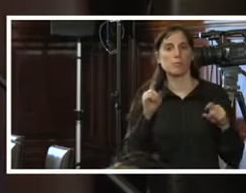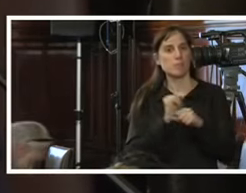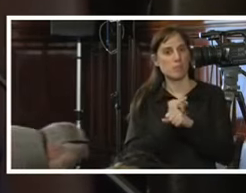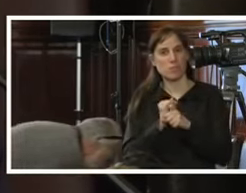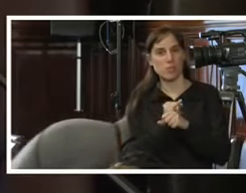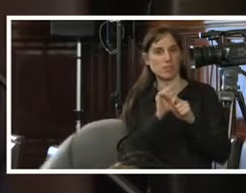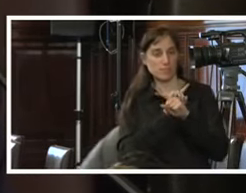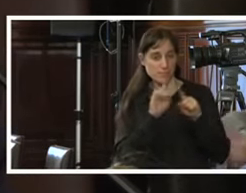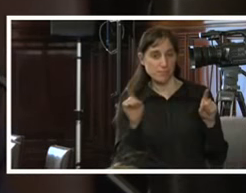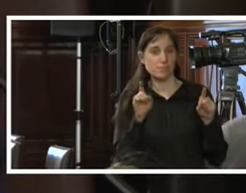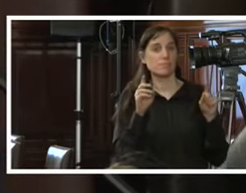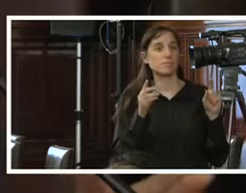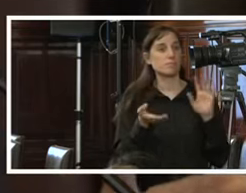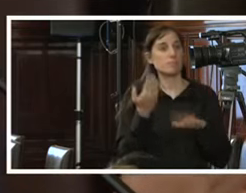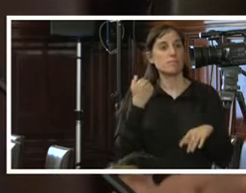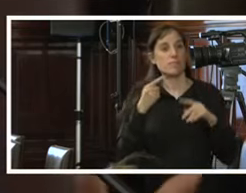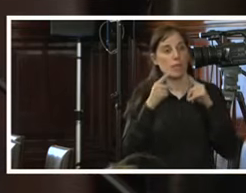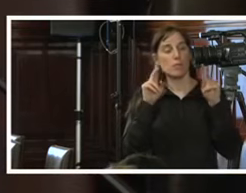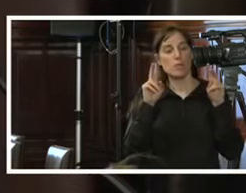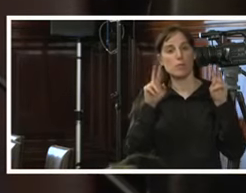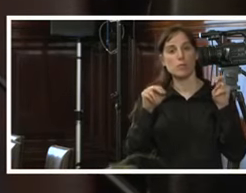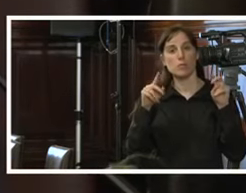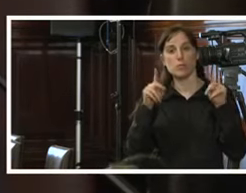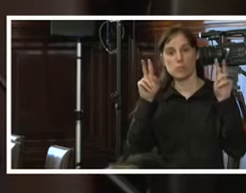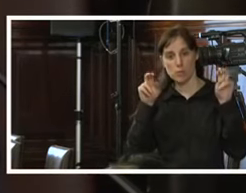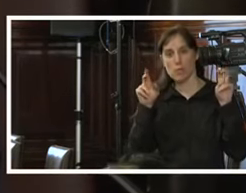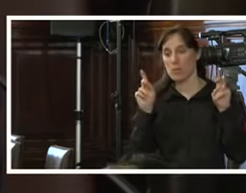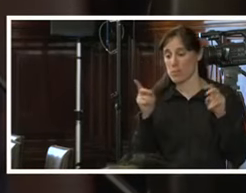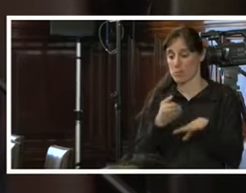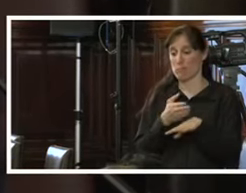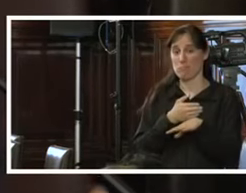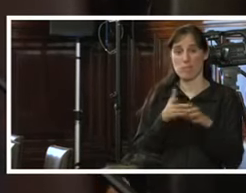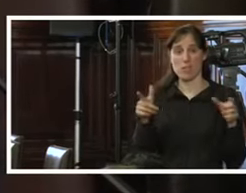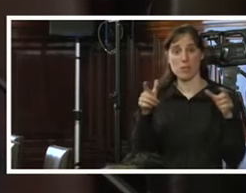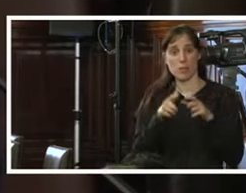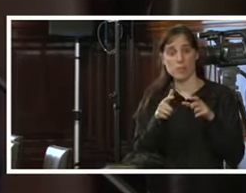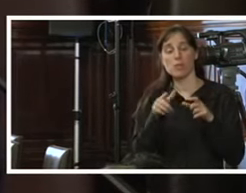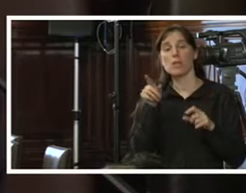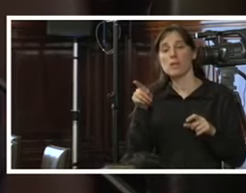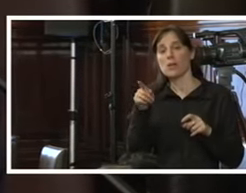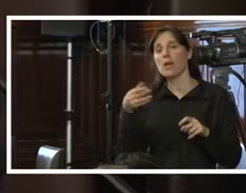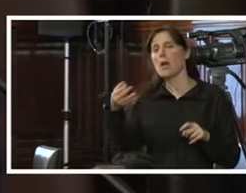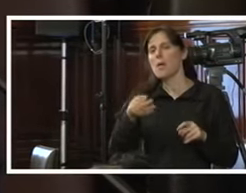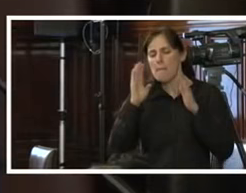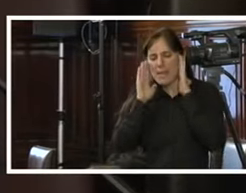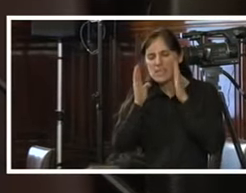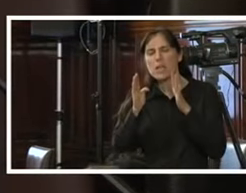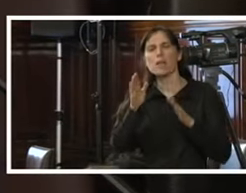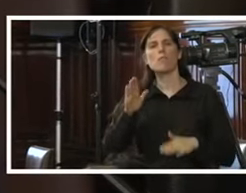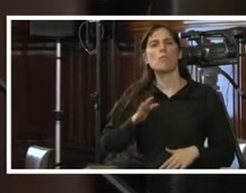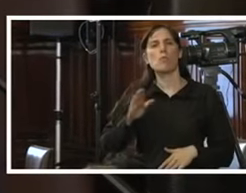otra de las cosas que yo quería comentar y que la comisionada me solicitaba era la información específica sobre mujeres lesbianas